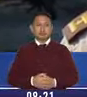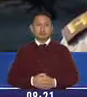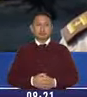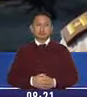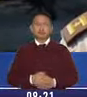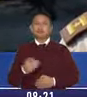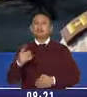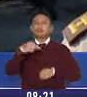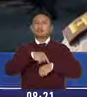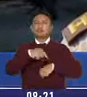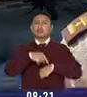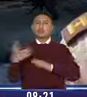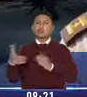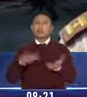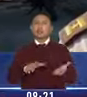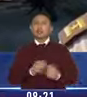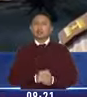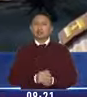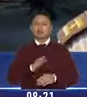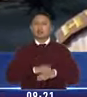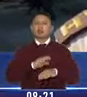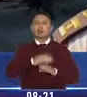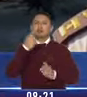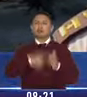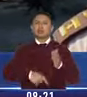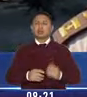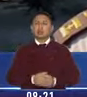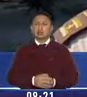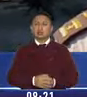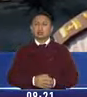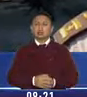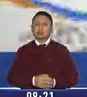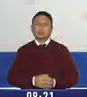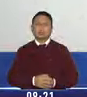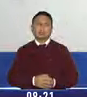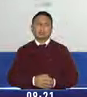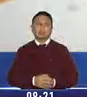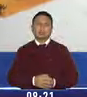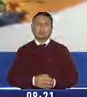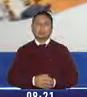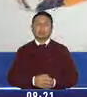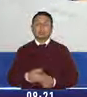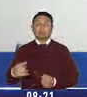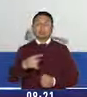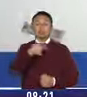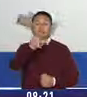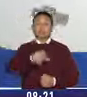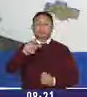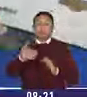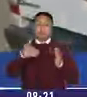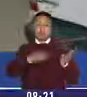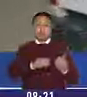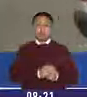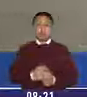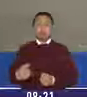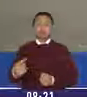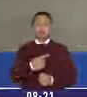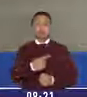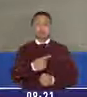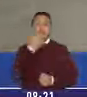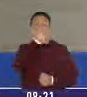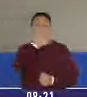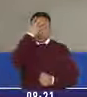hora de suceso y la causa fundamental de cuál fue la causa de la muerte. Trascendió que los fallecidos eran oriundos de la